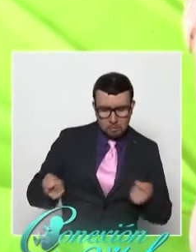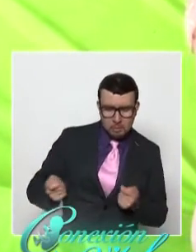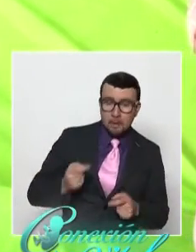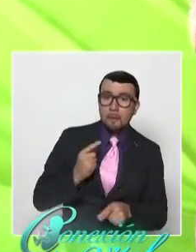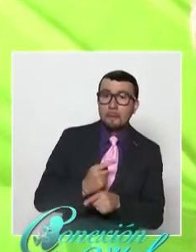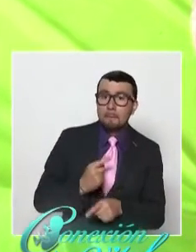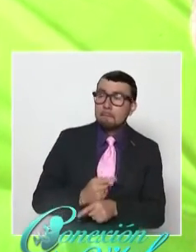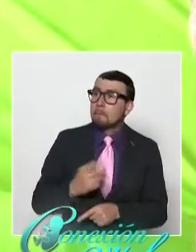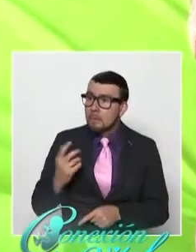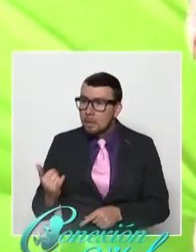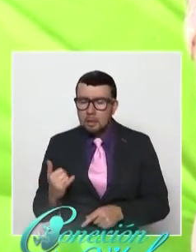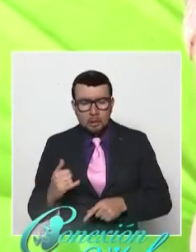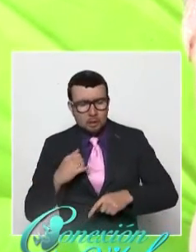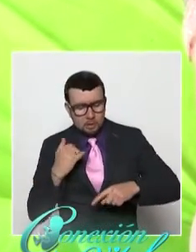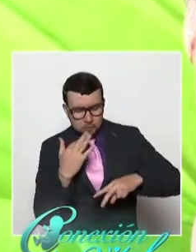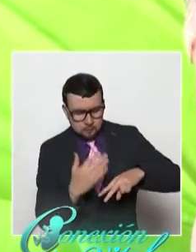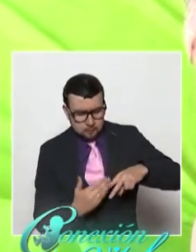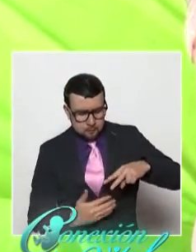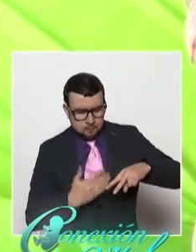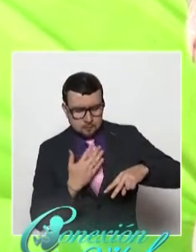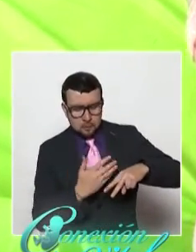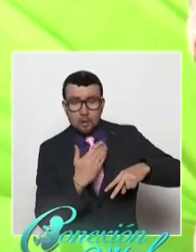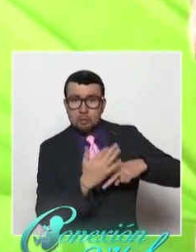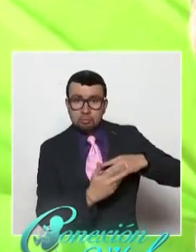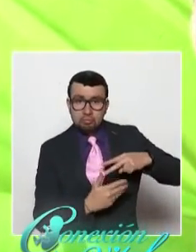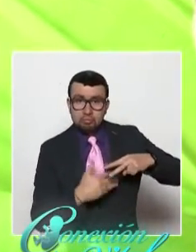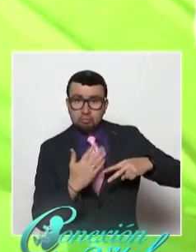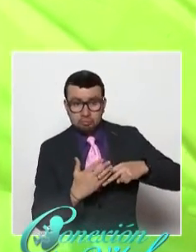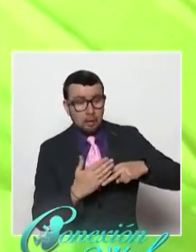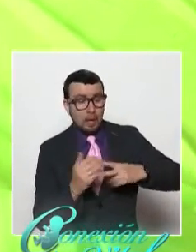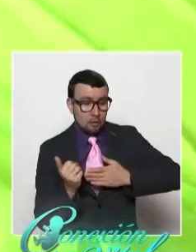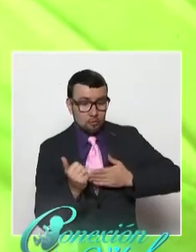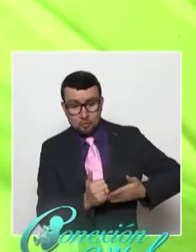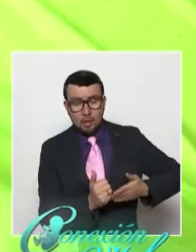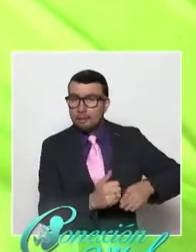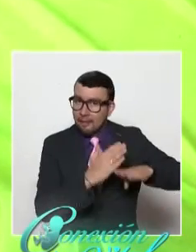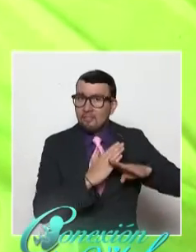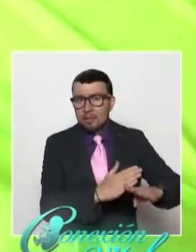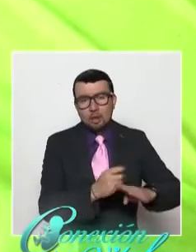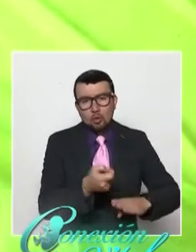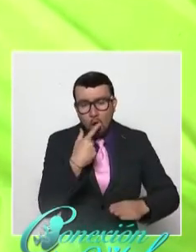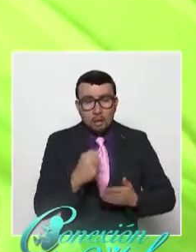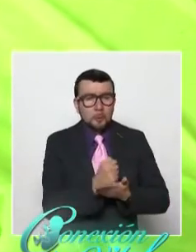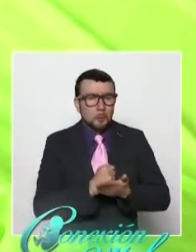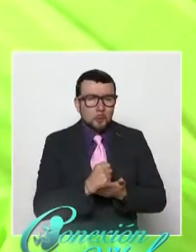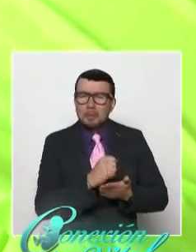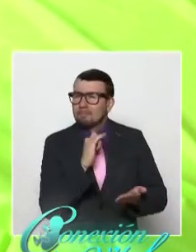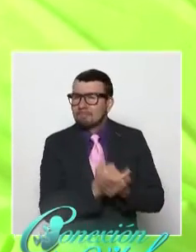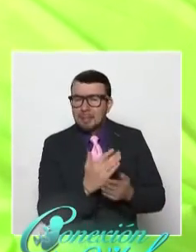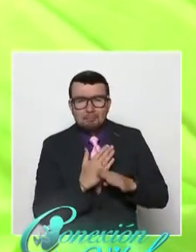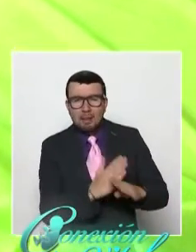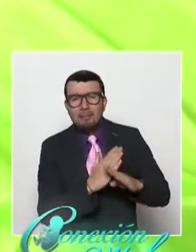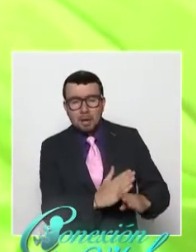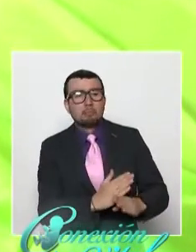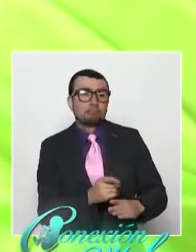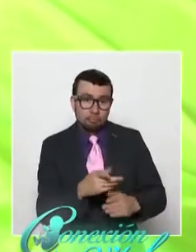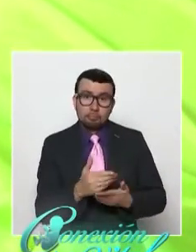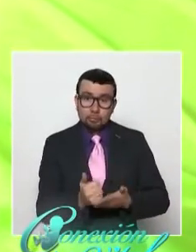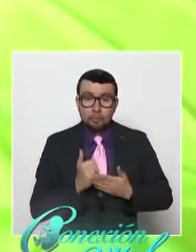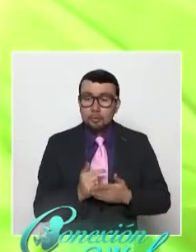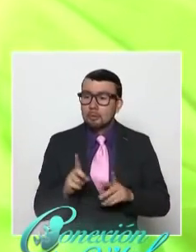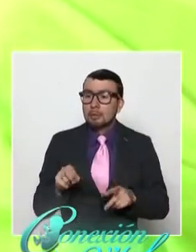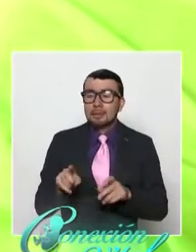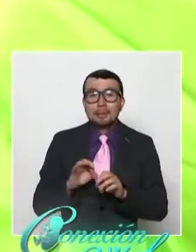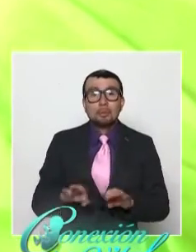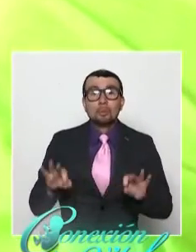ozono le evitaría muchísimos antibióticos por los grandes efectos terapéuticos que tiene, y es importante